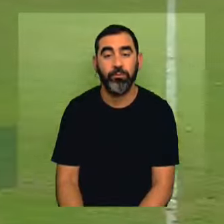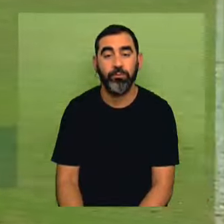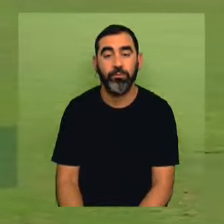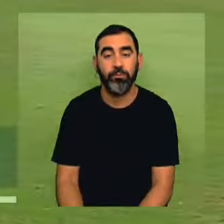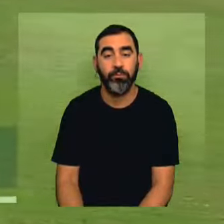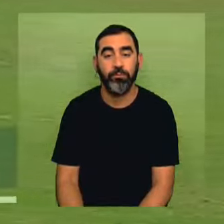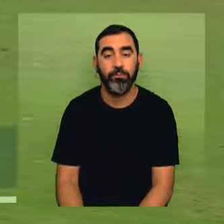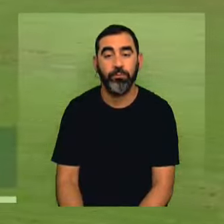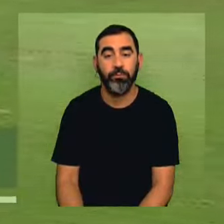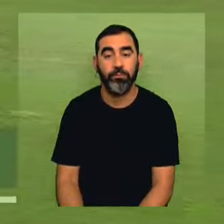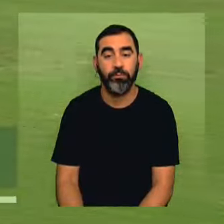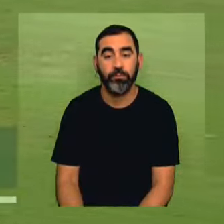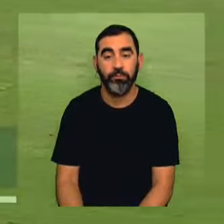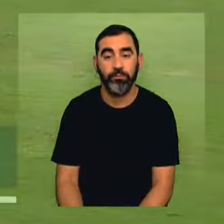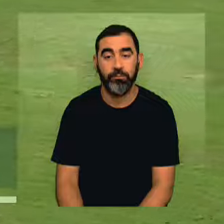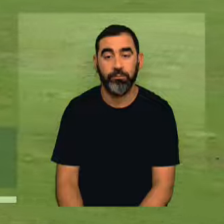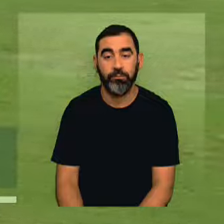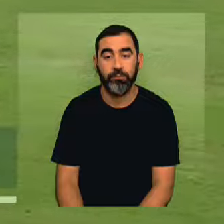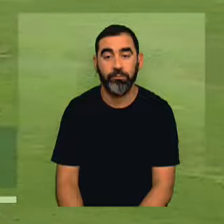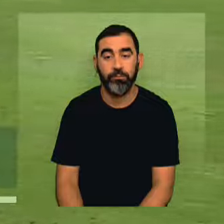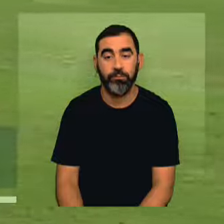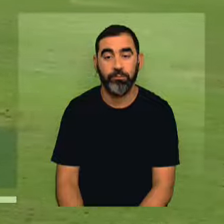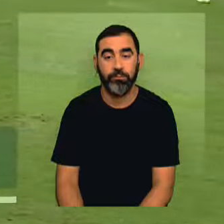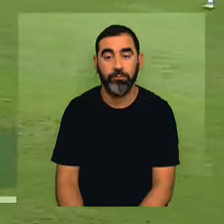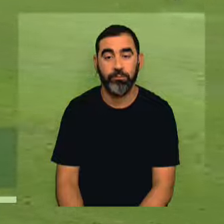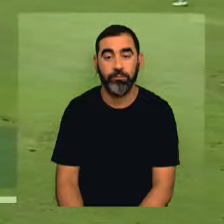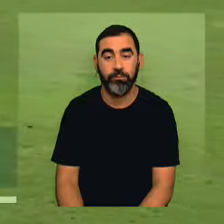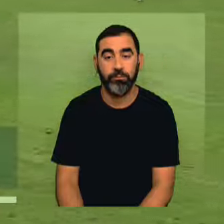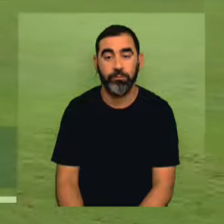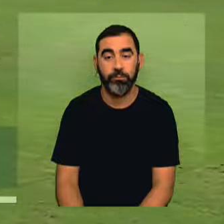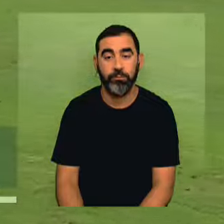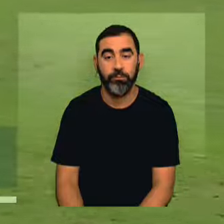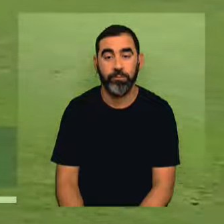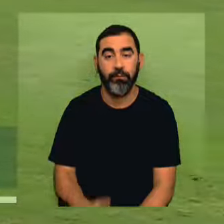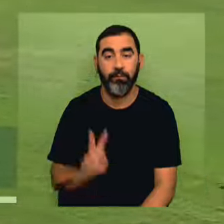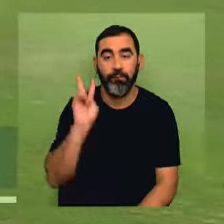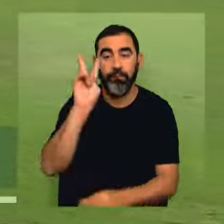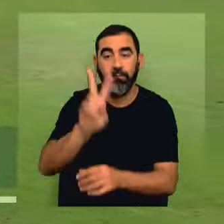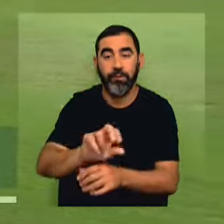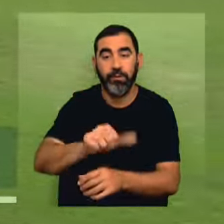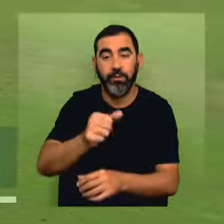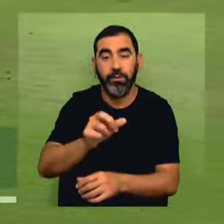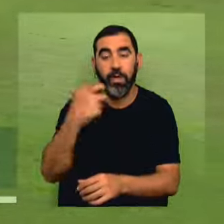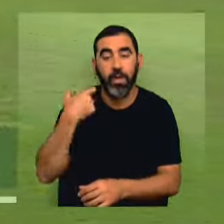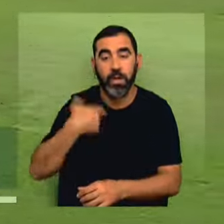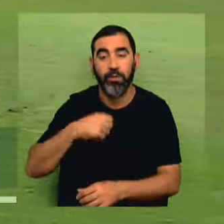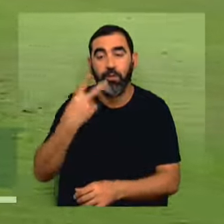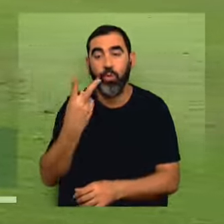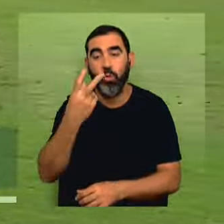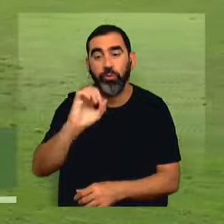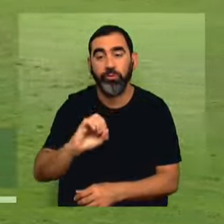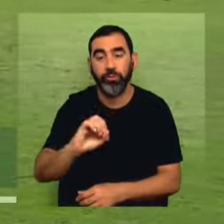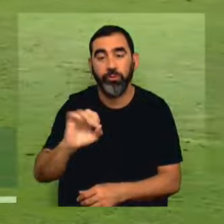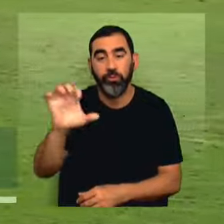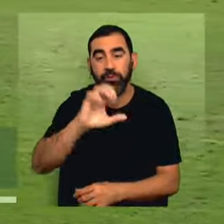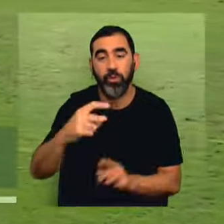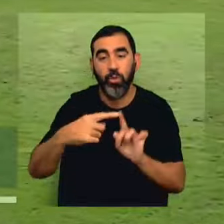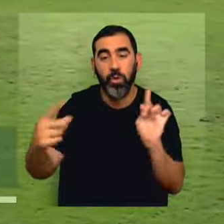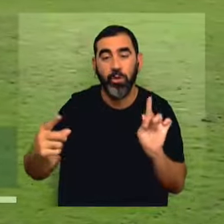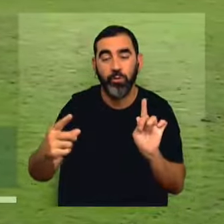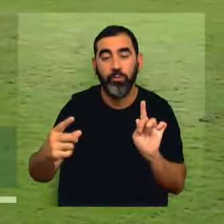goles de la fecha número 6 del Torneo Apertura comenzamos con la victoria de visitante en el estadio Villa de Melo de rasing 2 a0 frente a cero